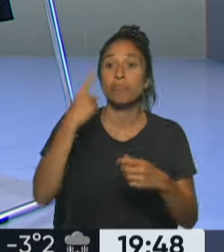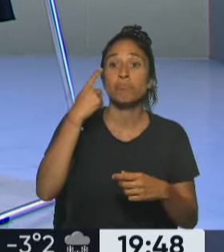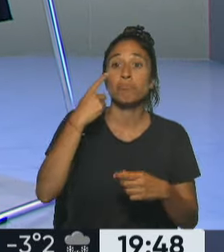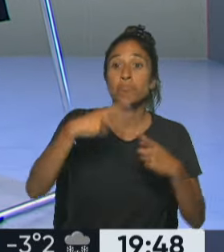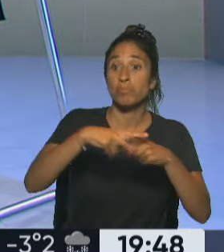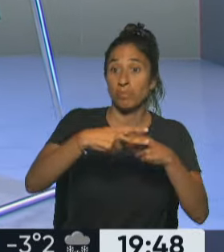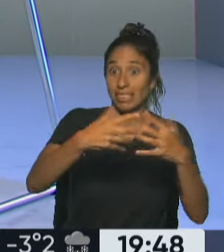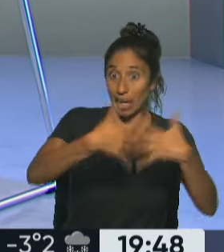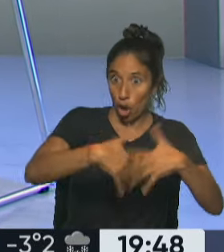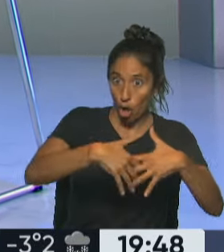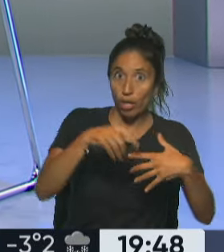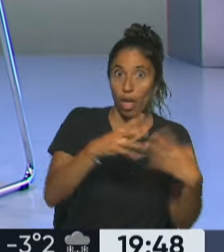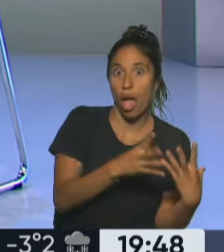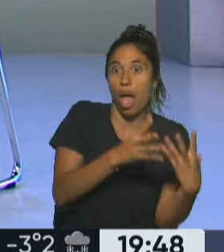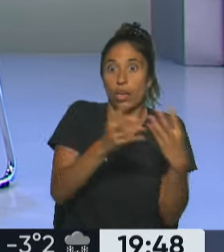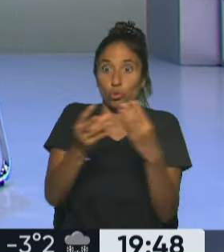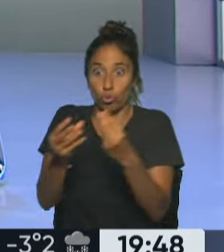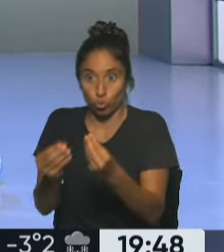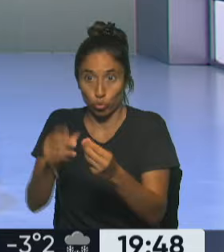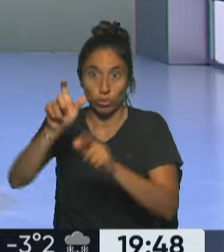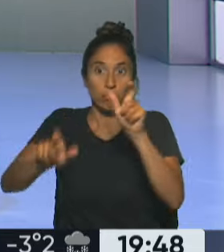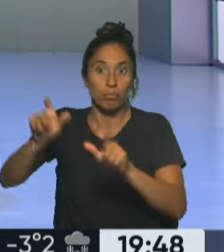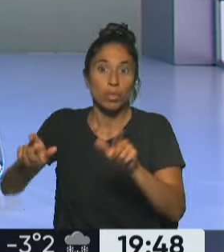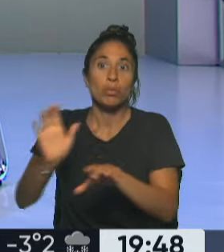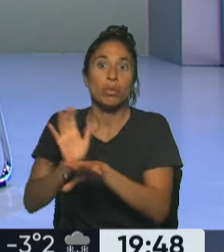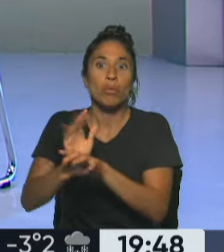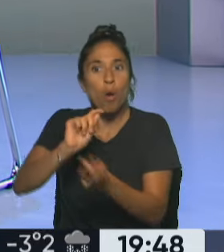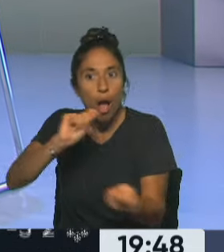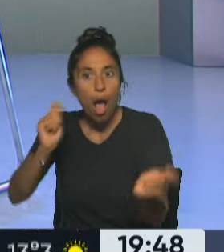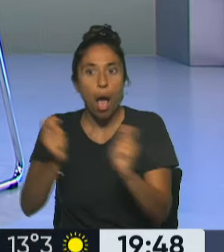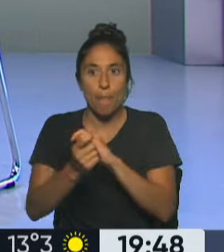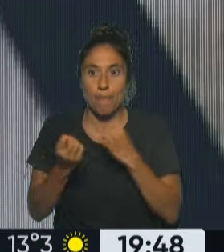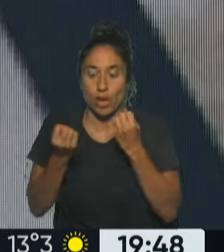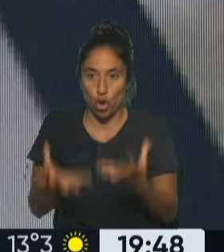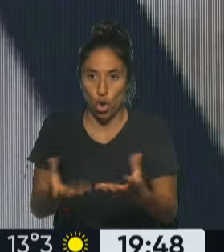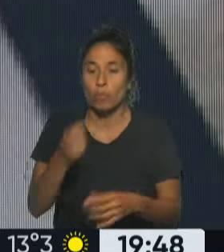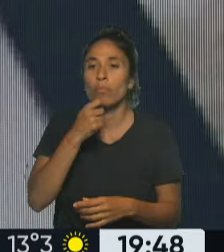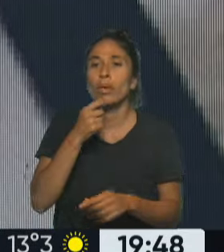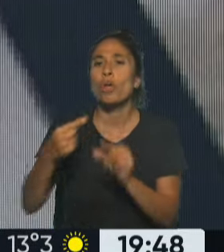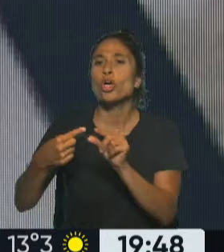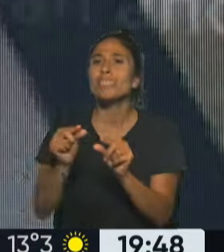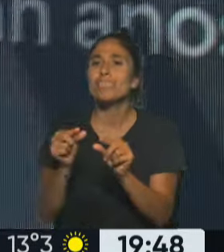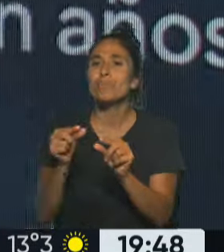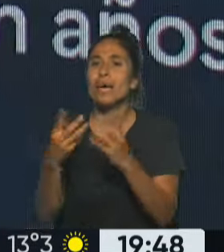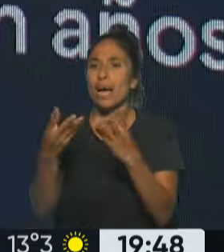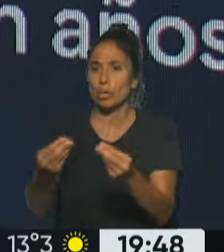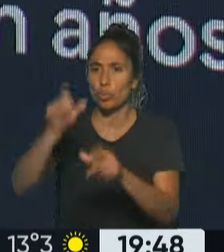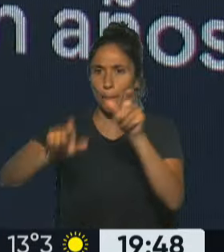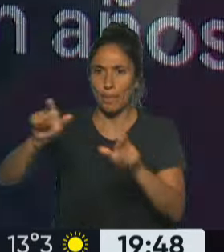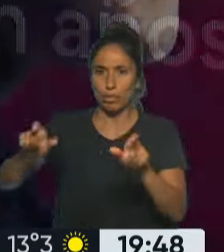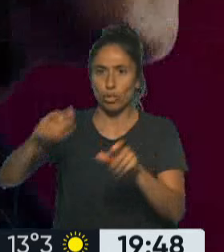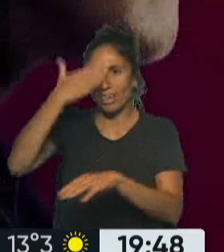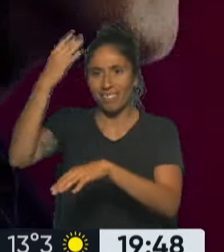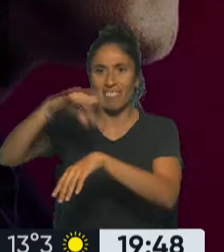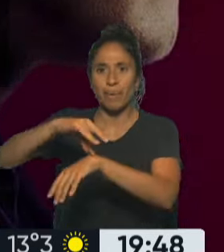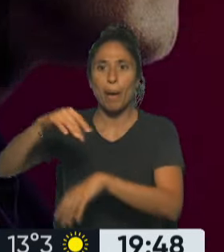cloquear existe un chip que permite a las personas con parkinson tener menos espasmos pero repasamos en una placa Qué es Este chip en